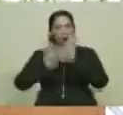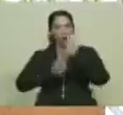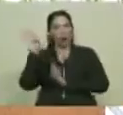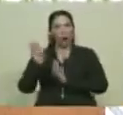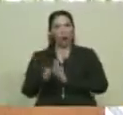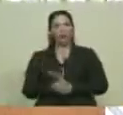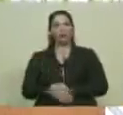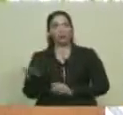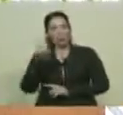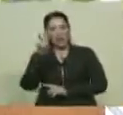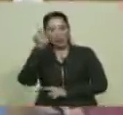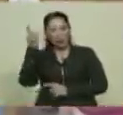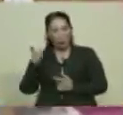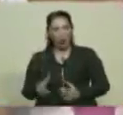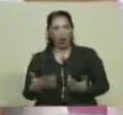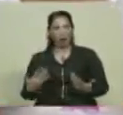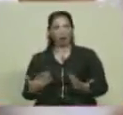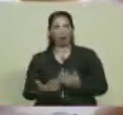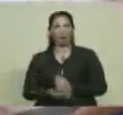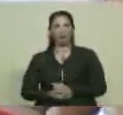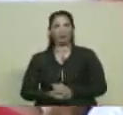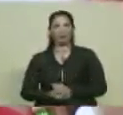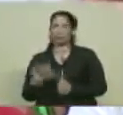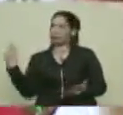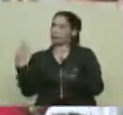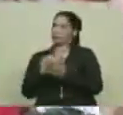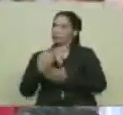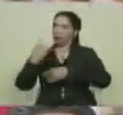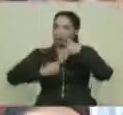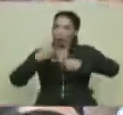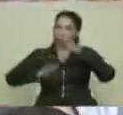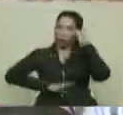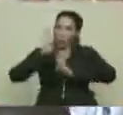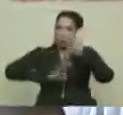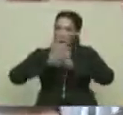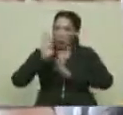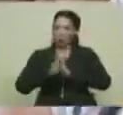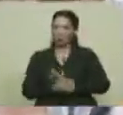va a levantar, como lo hemos hecho en muchas ocasiones.